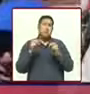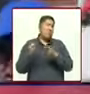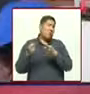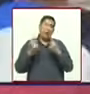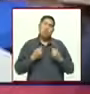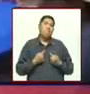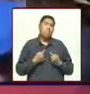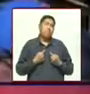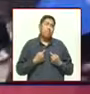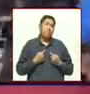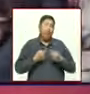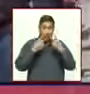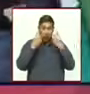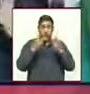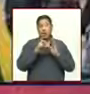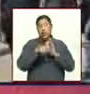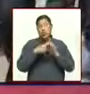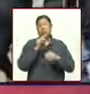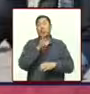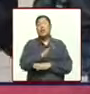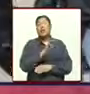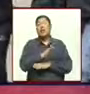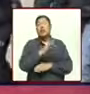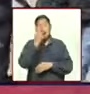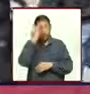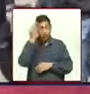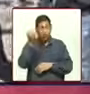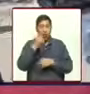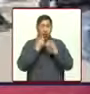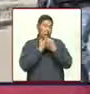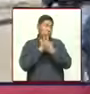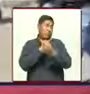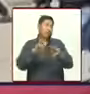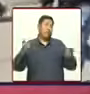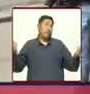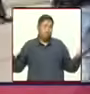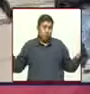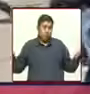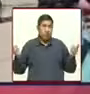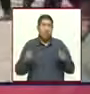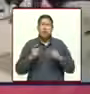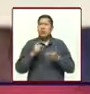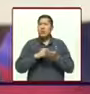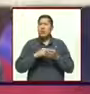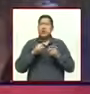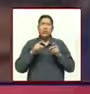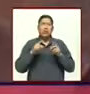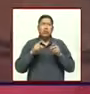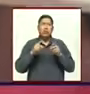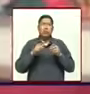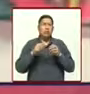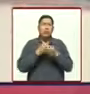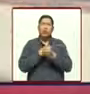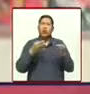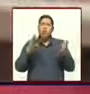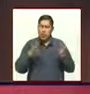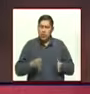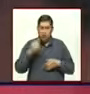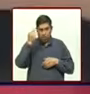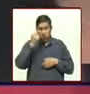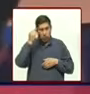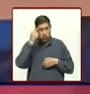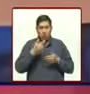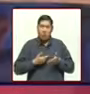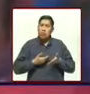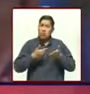ha presentado y ustedes han visto lo que ha pasado esta tarde porque se han viralizado las imágenes de aquel personero de gobierno que llevó